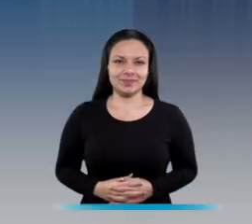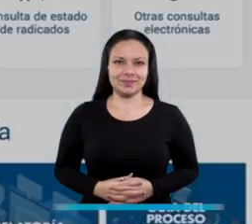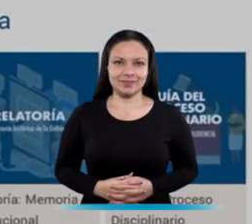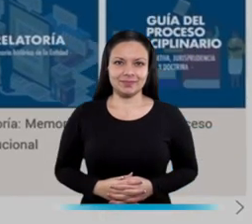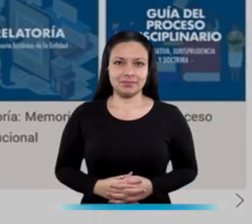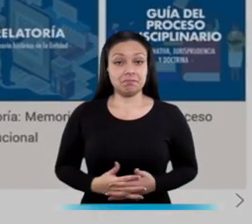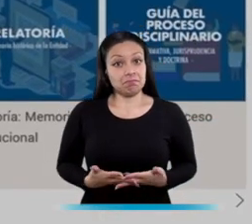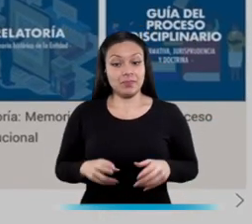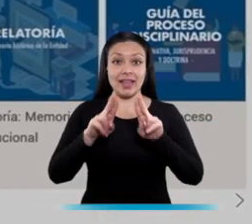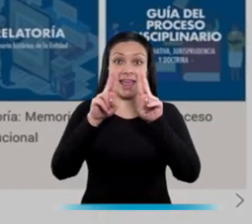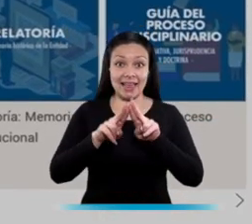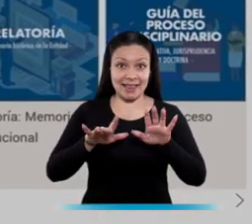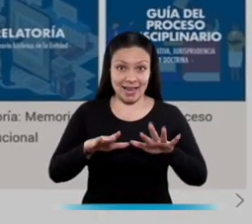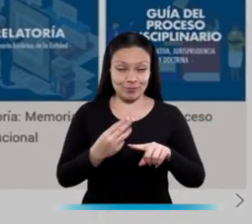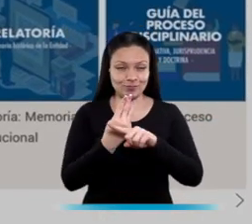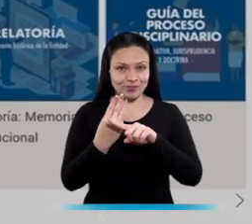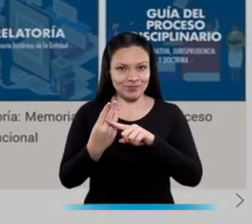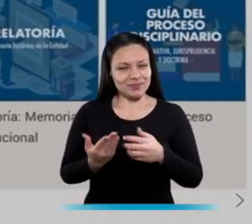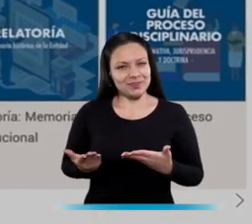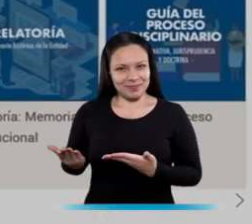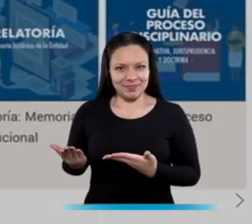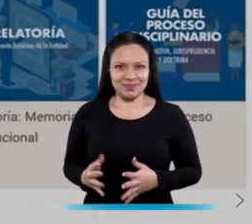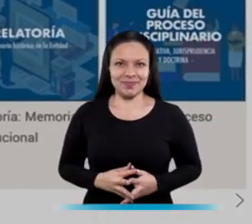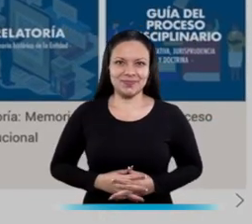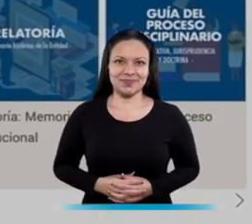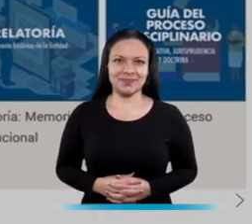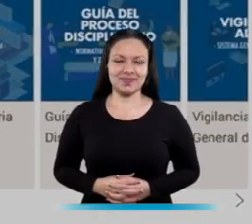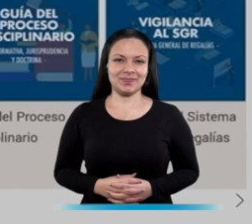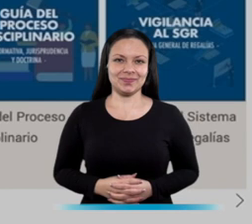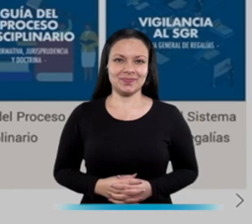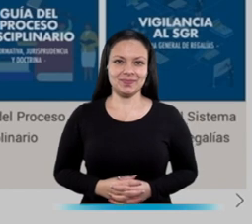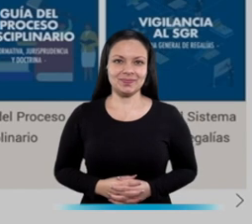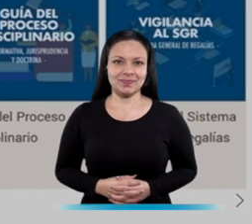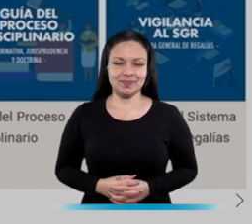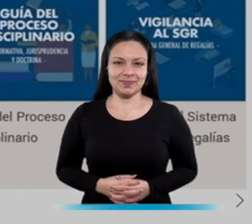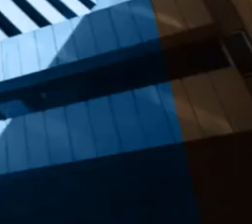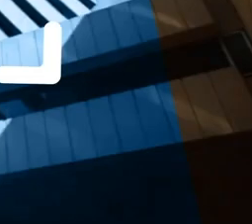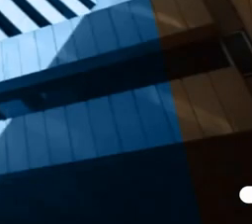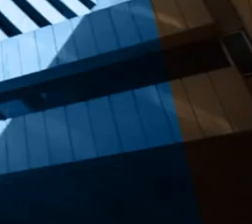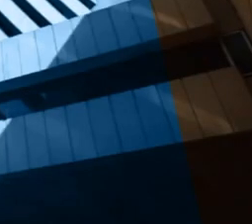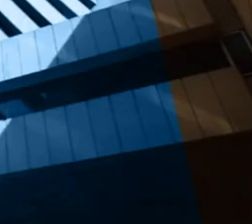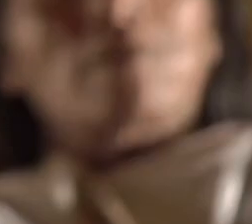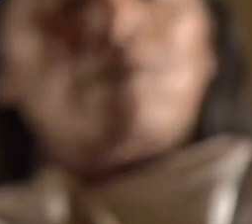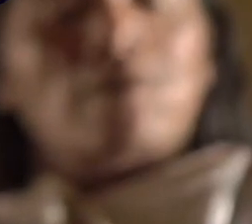018-940-808 o en nuestra sede electrónica en www.procuraduría.gov.co.